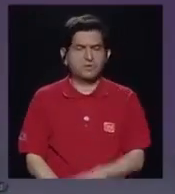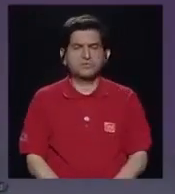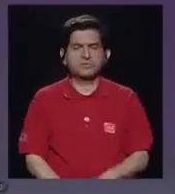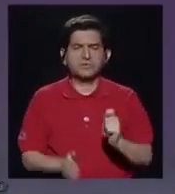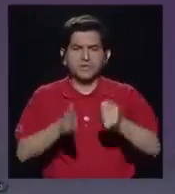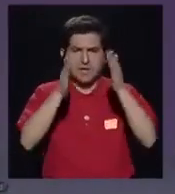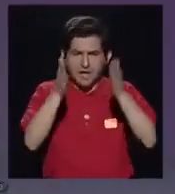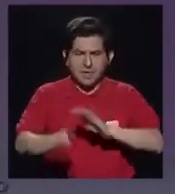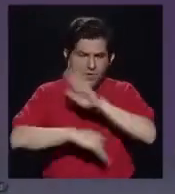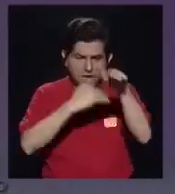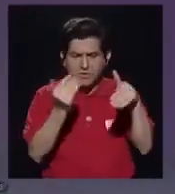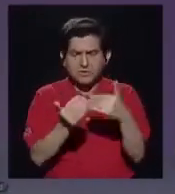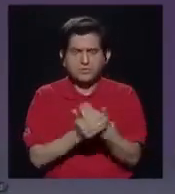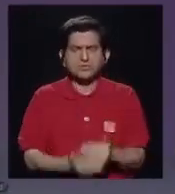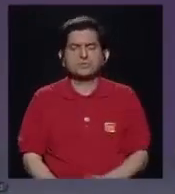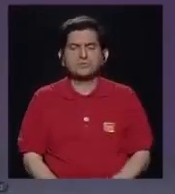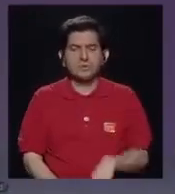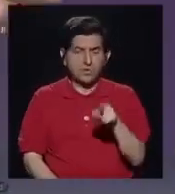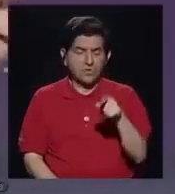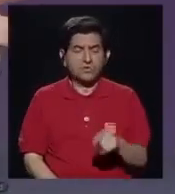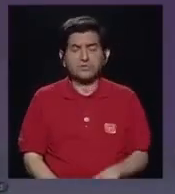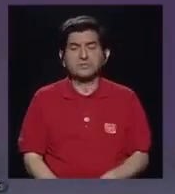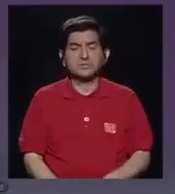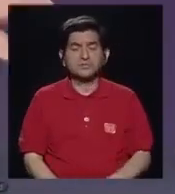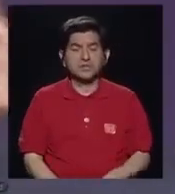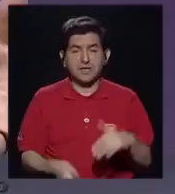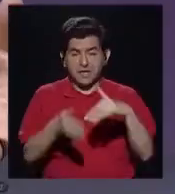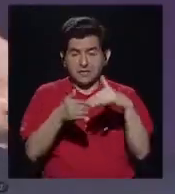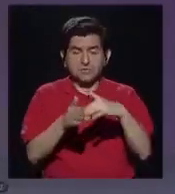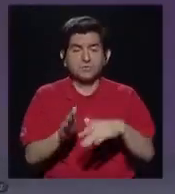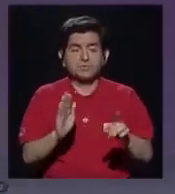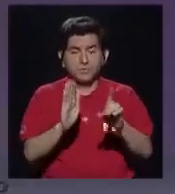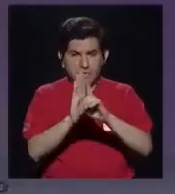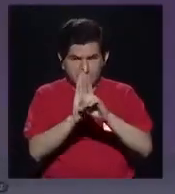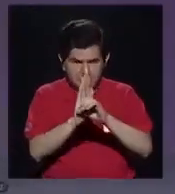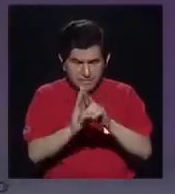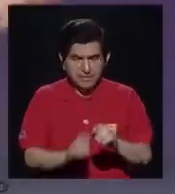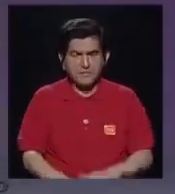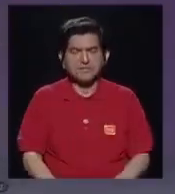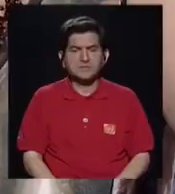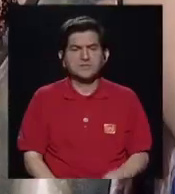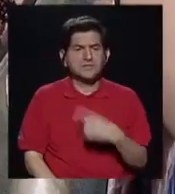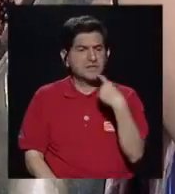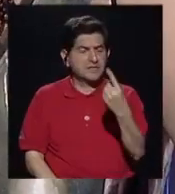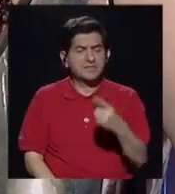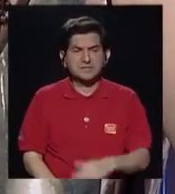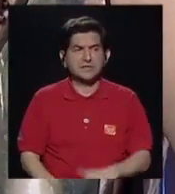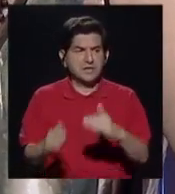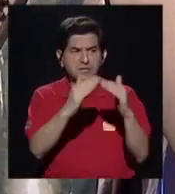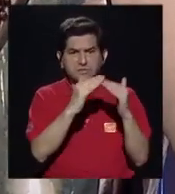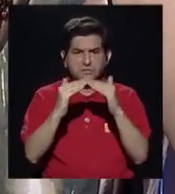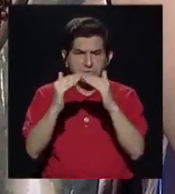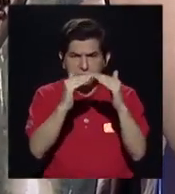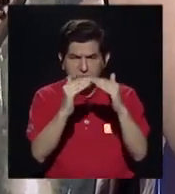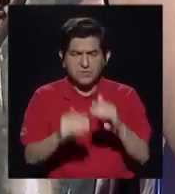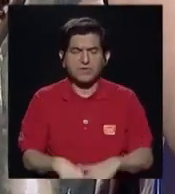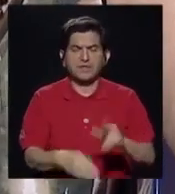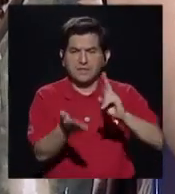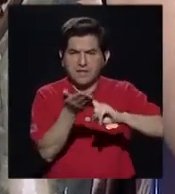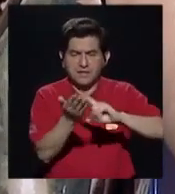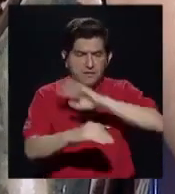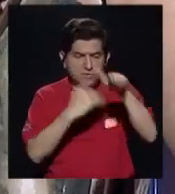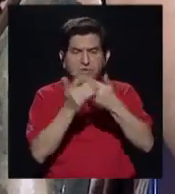los abogados todos los formados en derecho aprenden que estamos una sociedad de ciudadanos de una sociedad de contrato donde